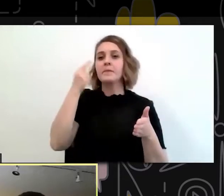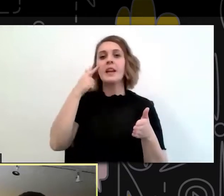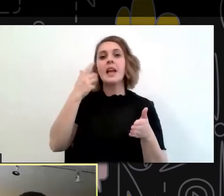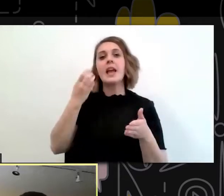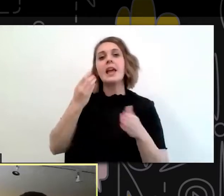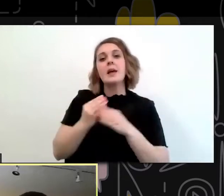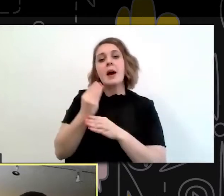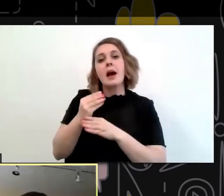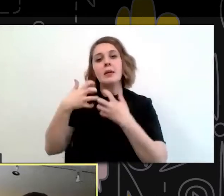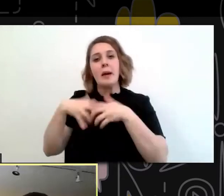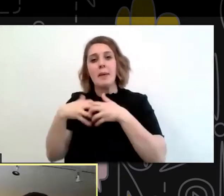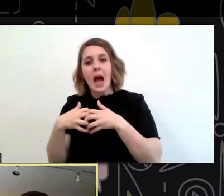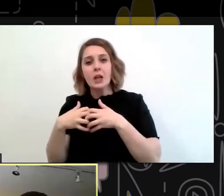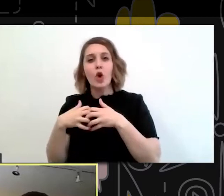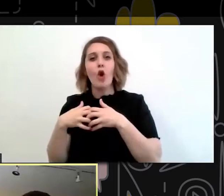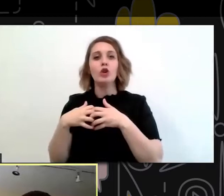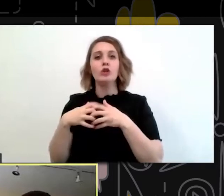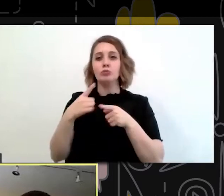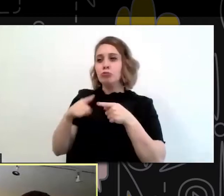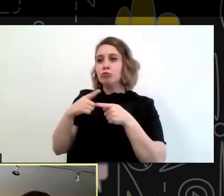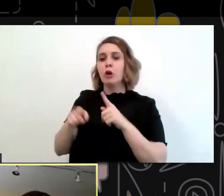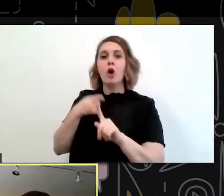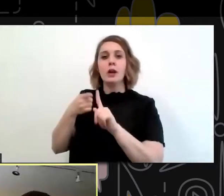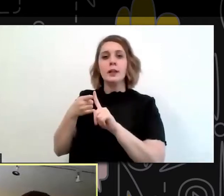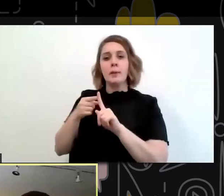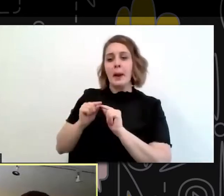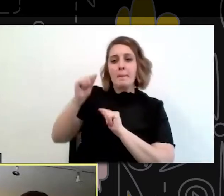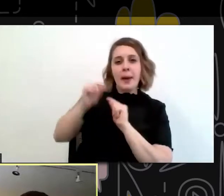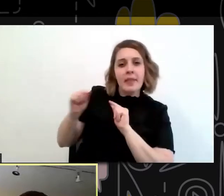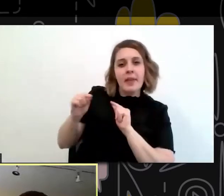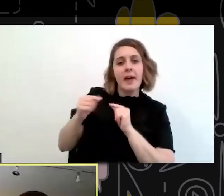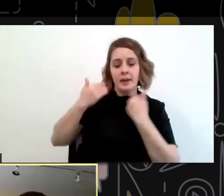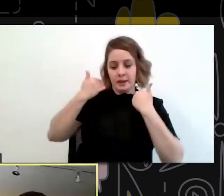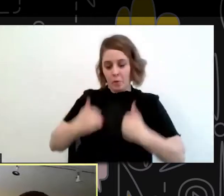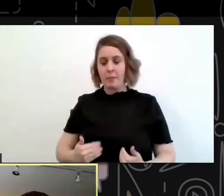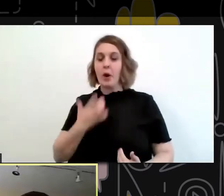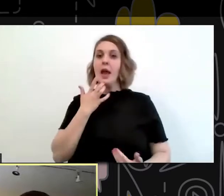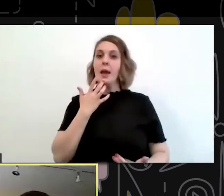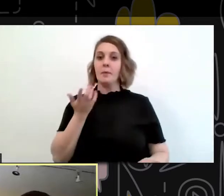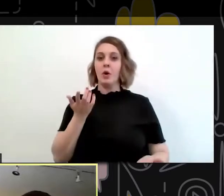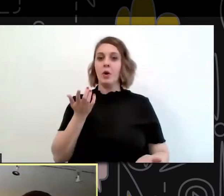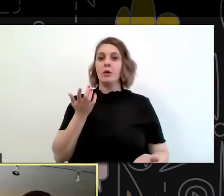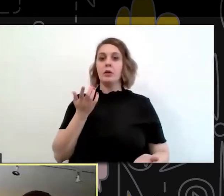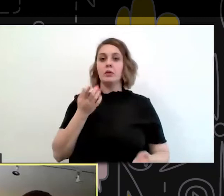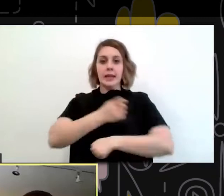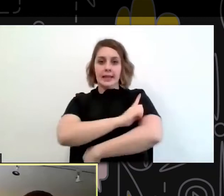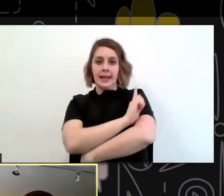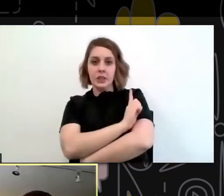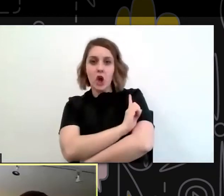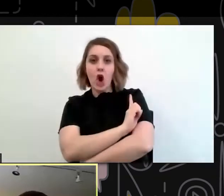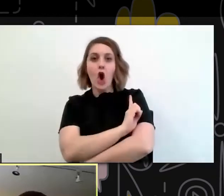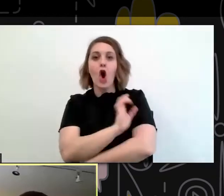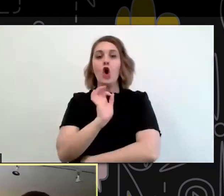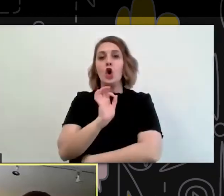dispositivos, aparatos para la toma de medidas biométricas como la tensión o